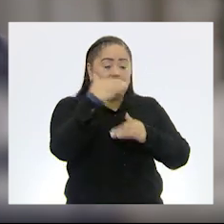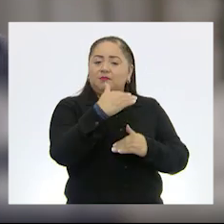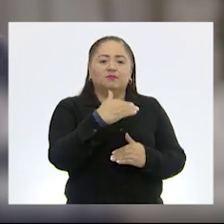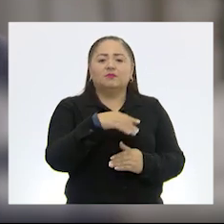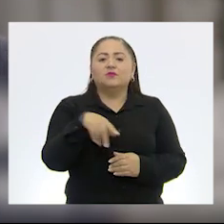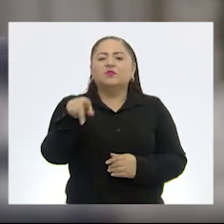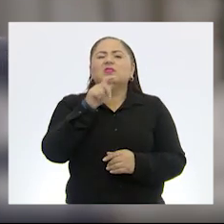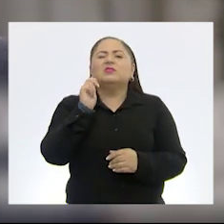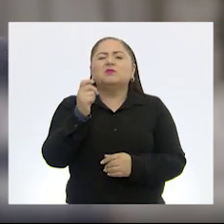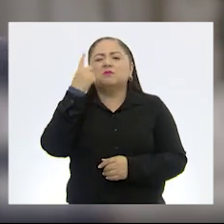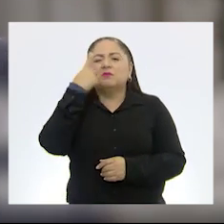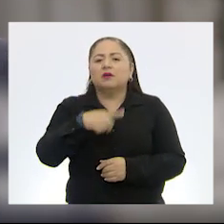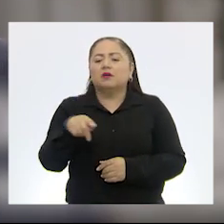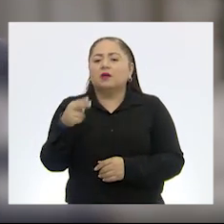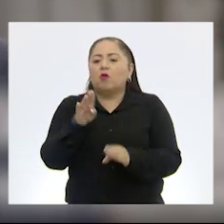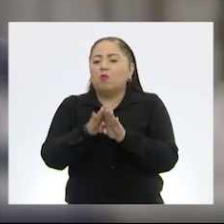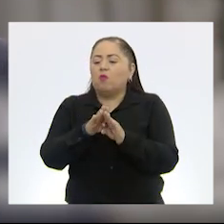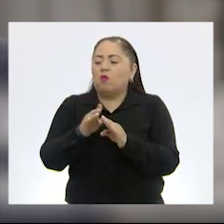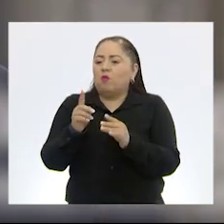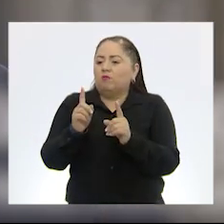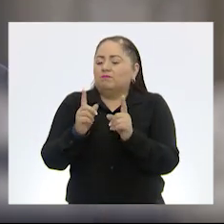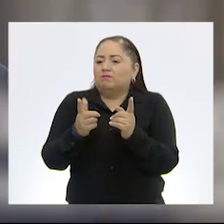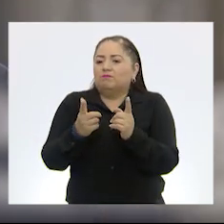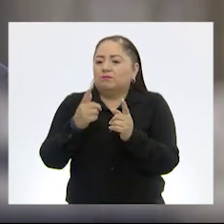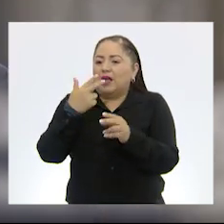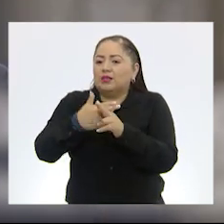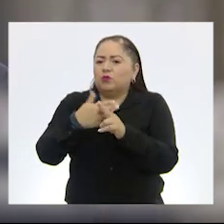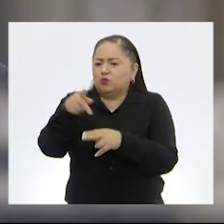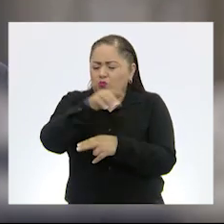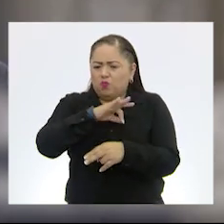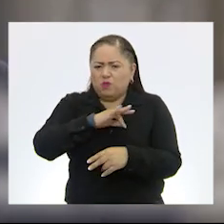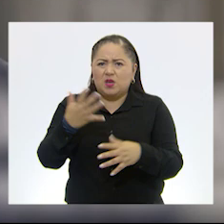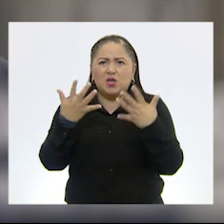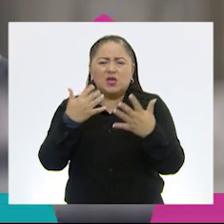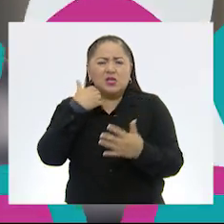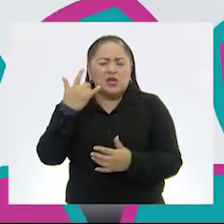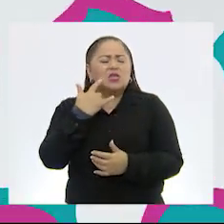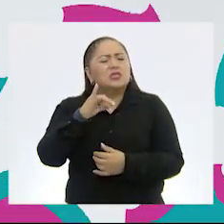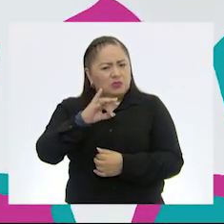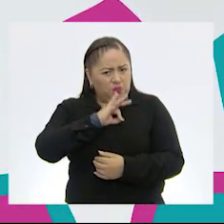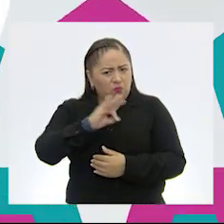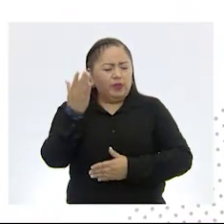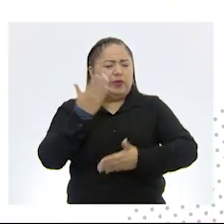límites solamente se crearon para marcar la distancia hasta donde tú quieres llegar.